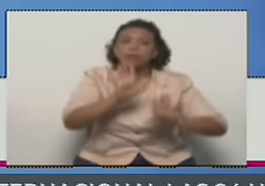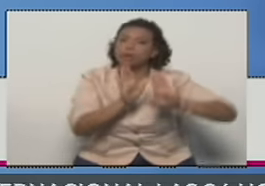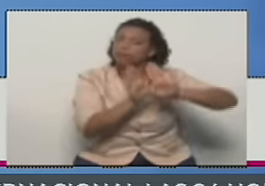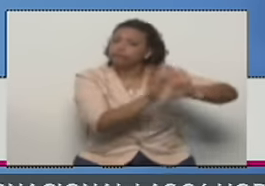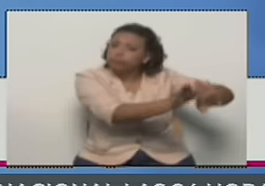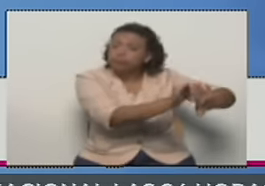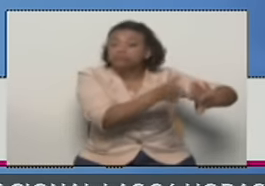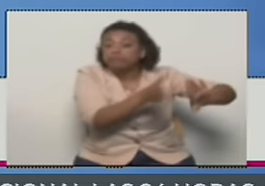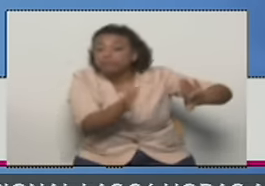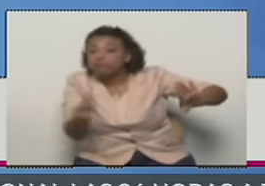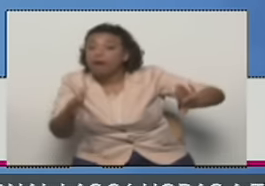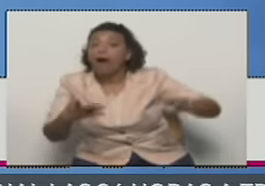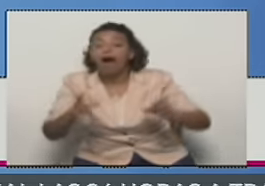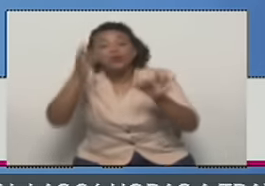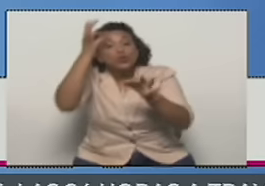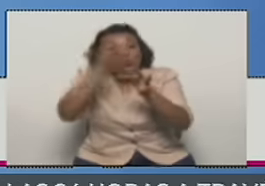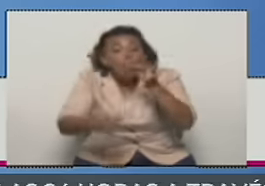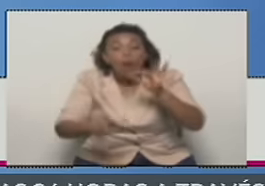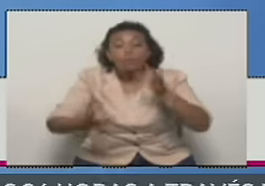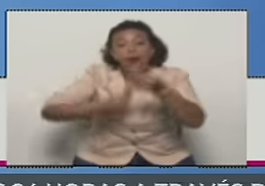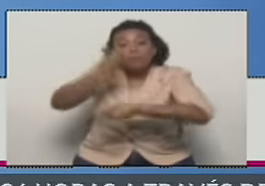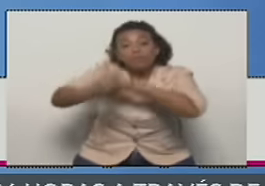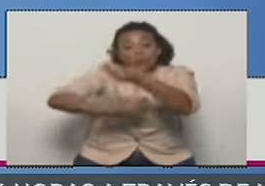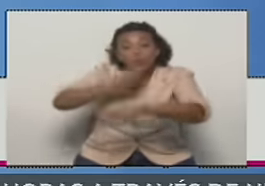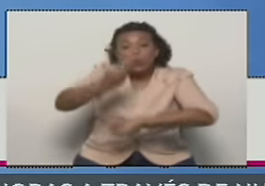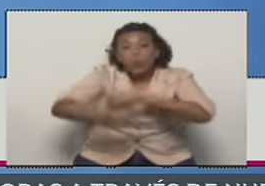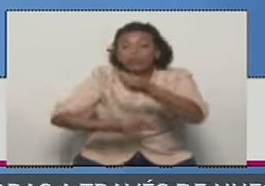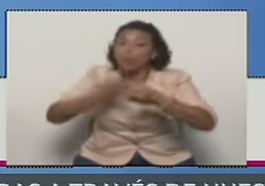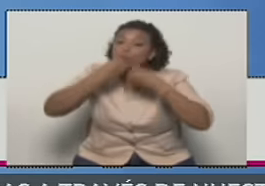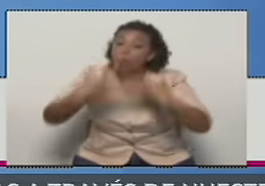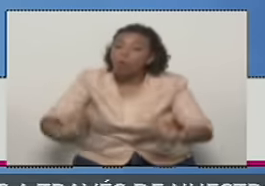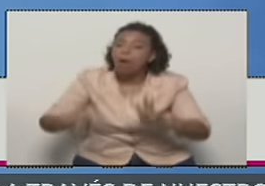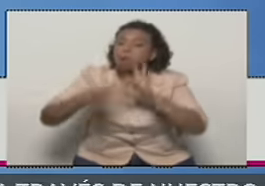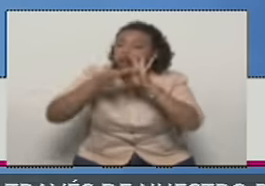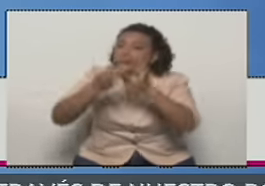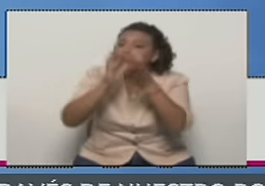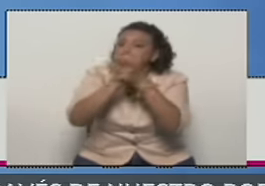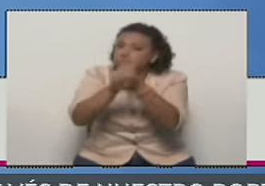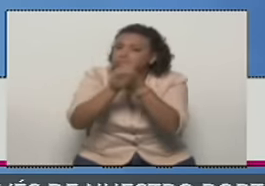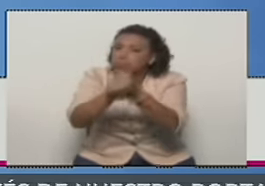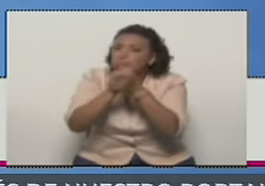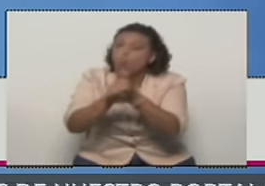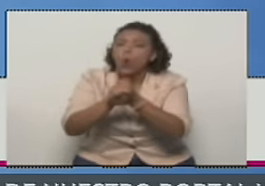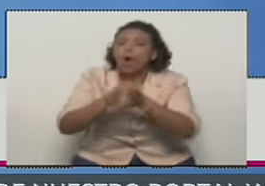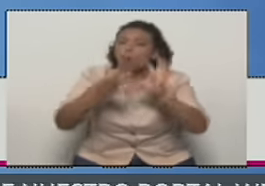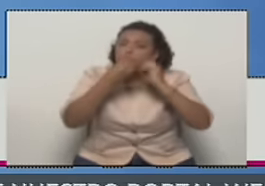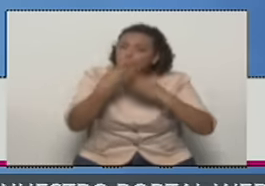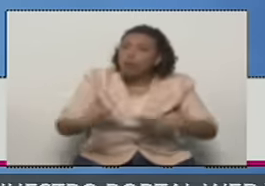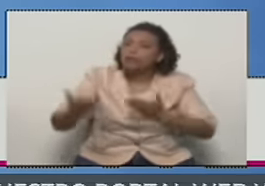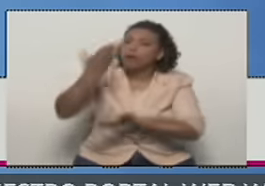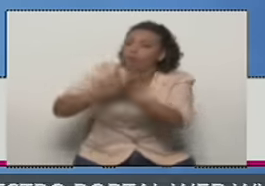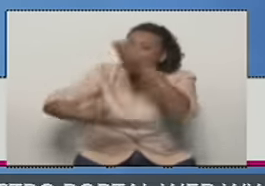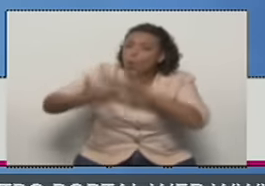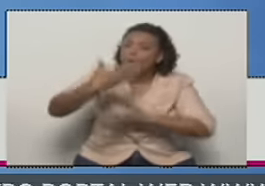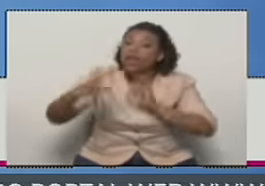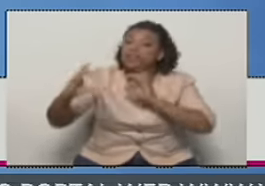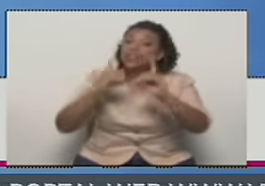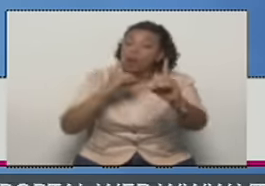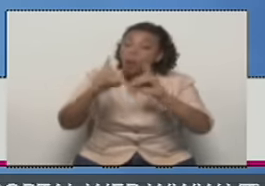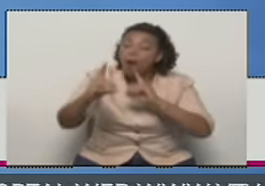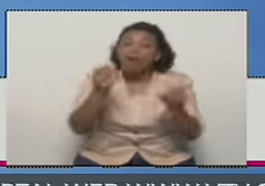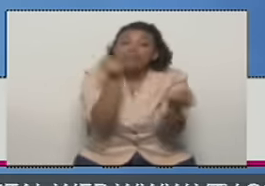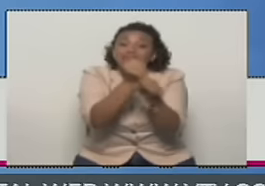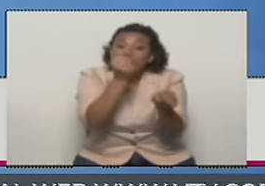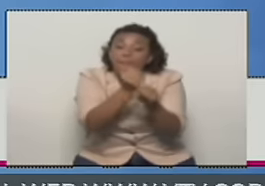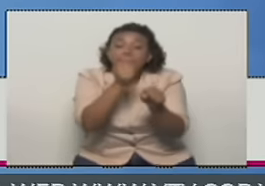Y afortunadamente hemos hecho buenas migas, buenas, muy buenas relaciones de diálogo y de trabajo,